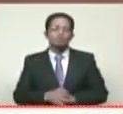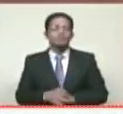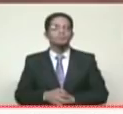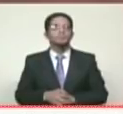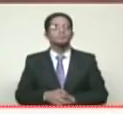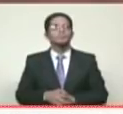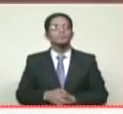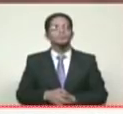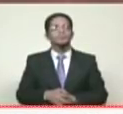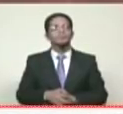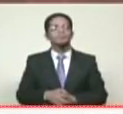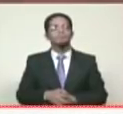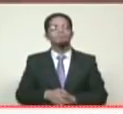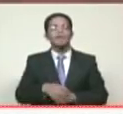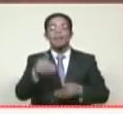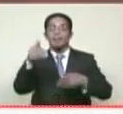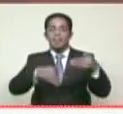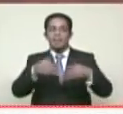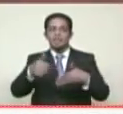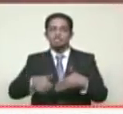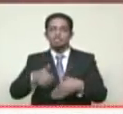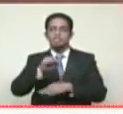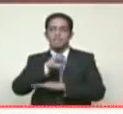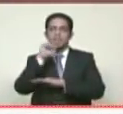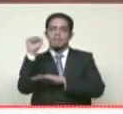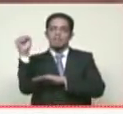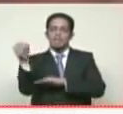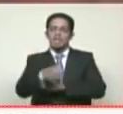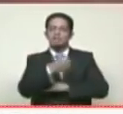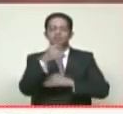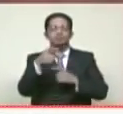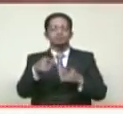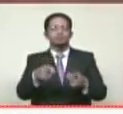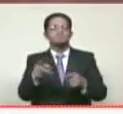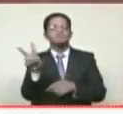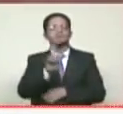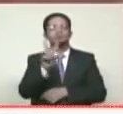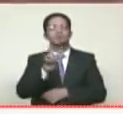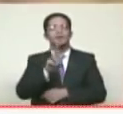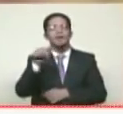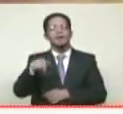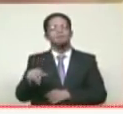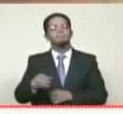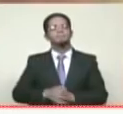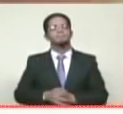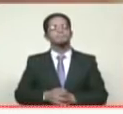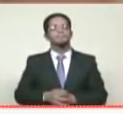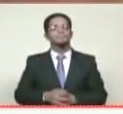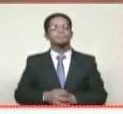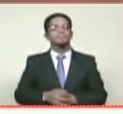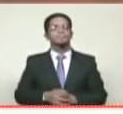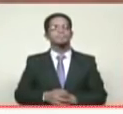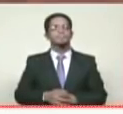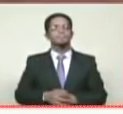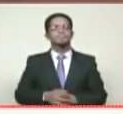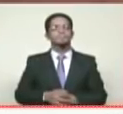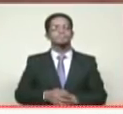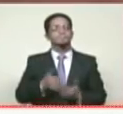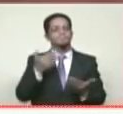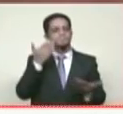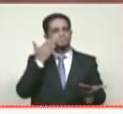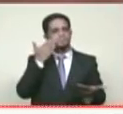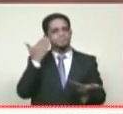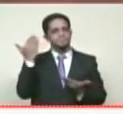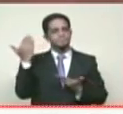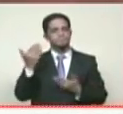de Venezuela en la elección más amplia, con el resultado más contundente que ha vivido nuestra República Venezolana. A esta hora escuchamos a Darío